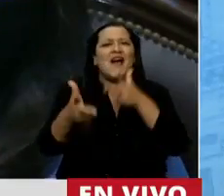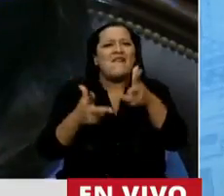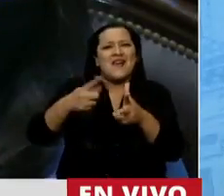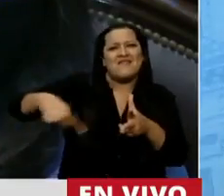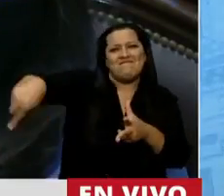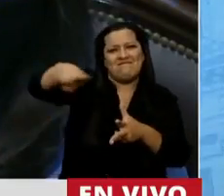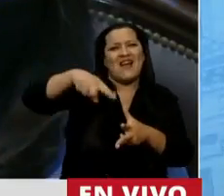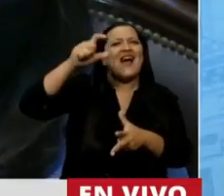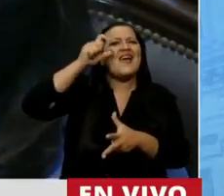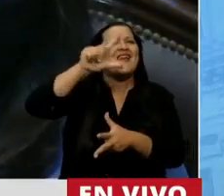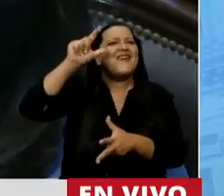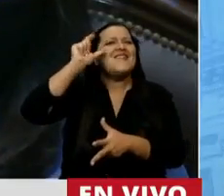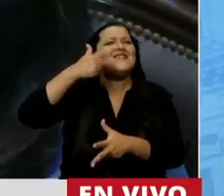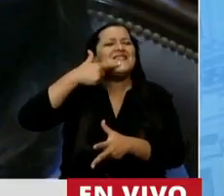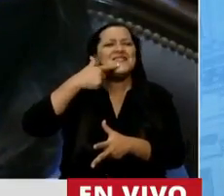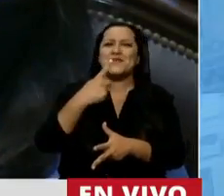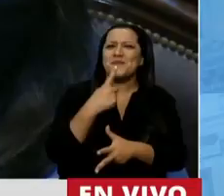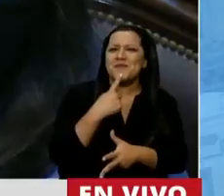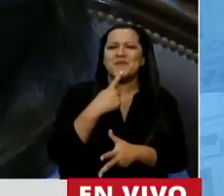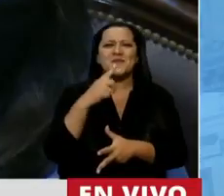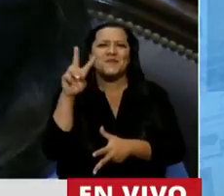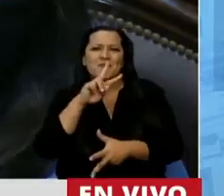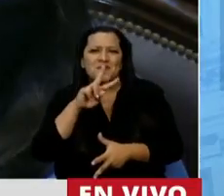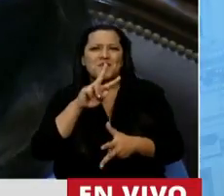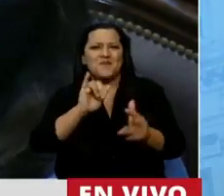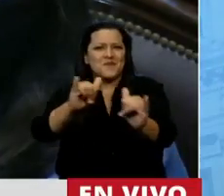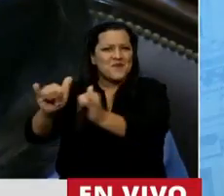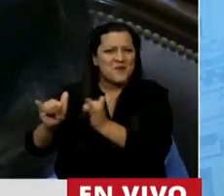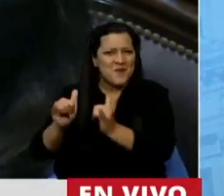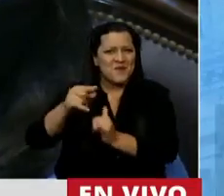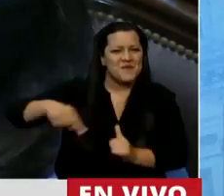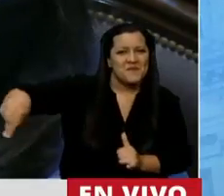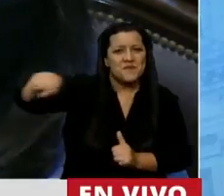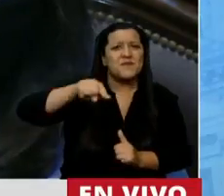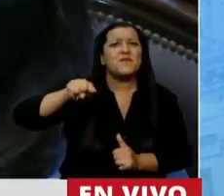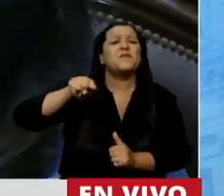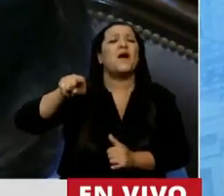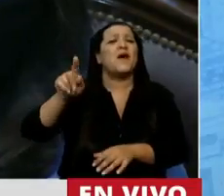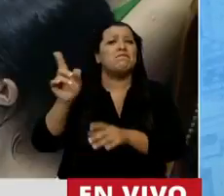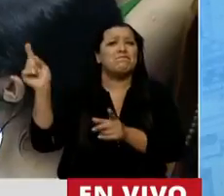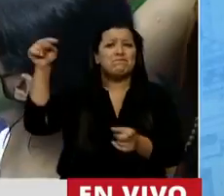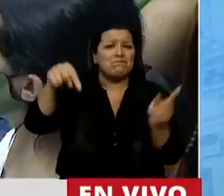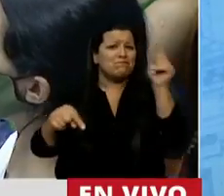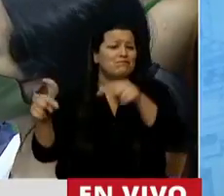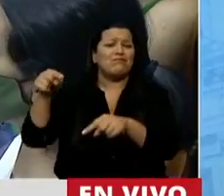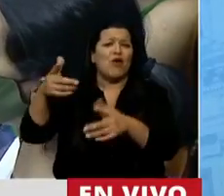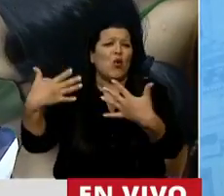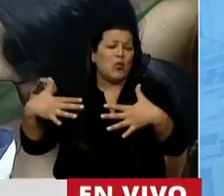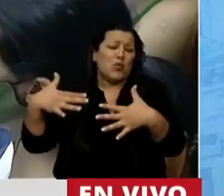ellas, a esos pibes, pibas que vienen desde hace mucho